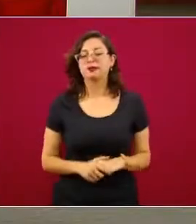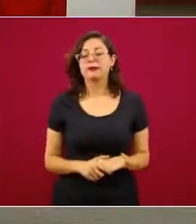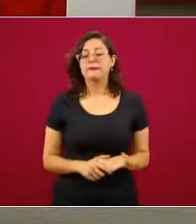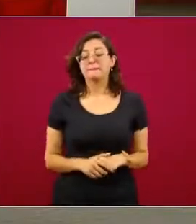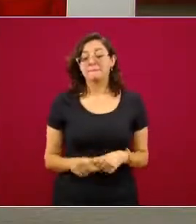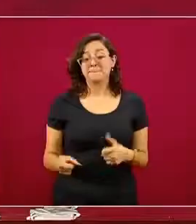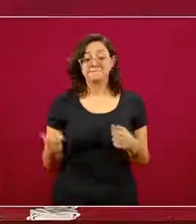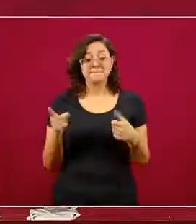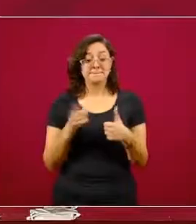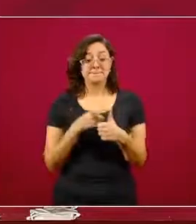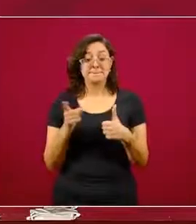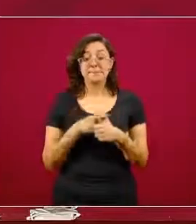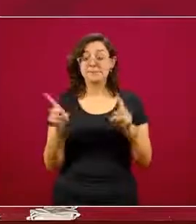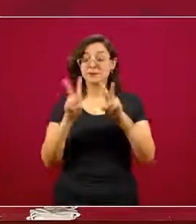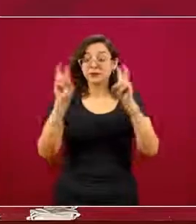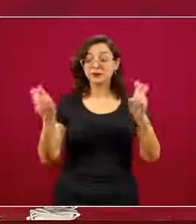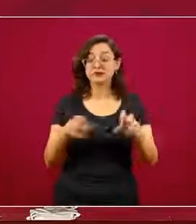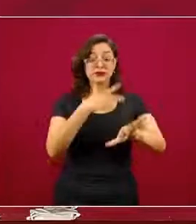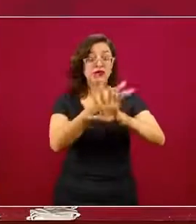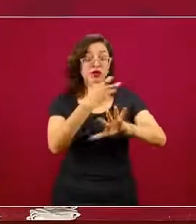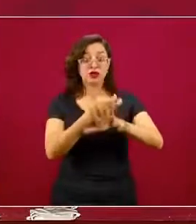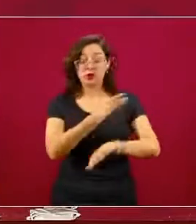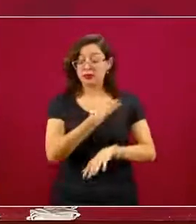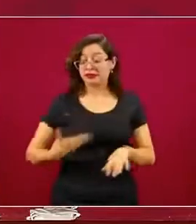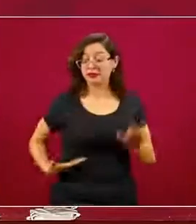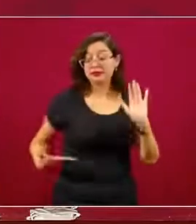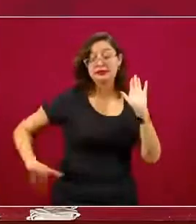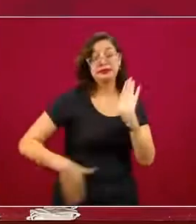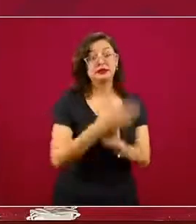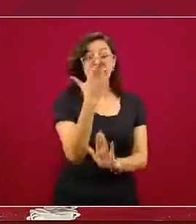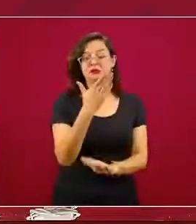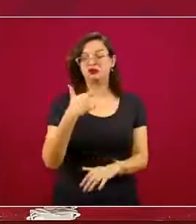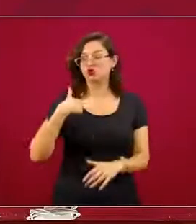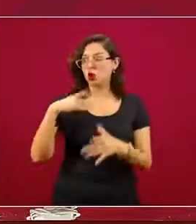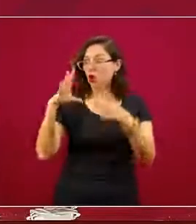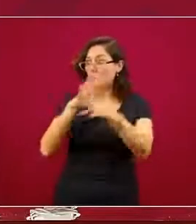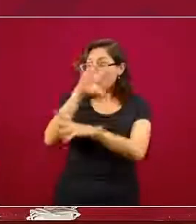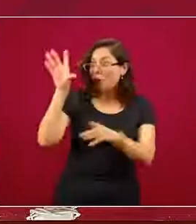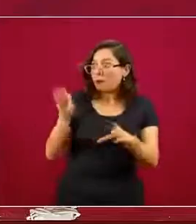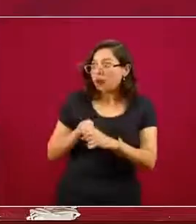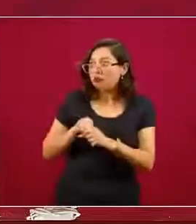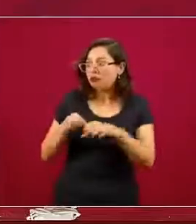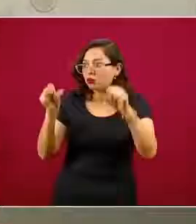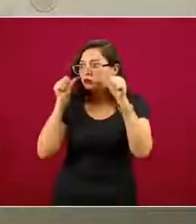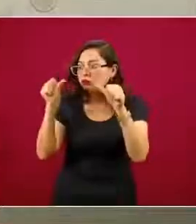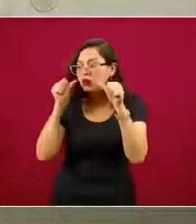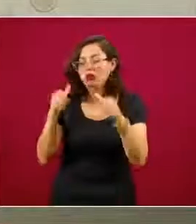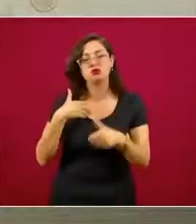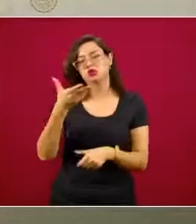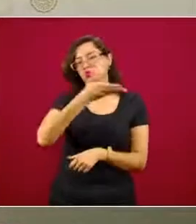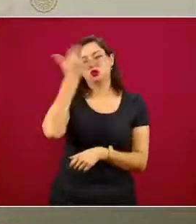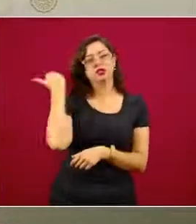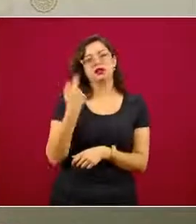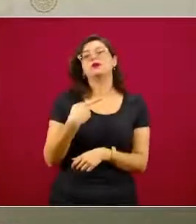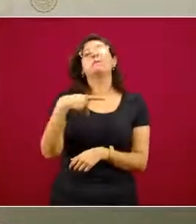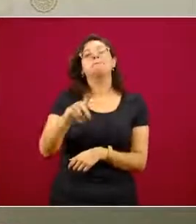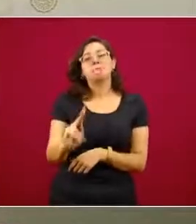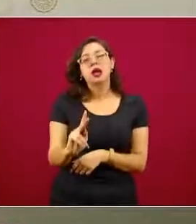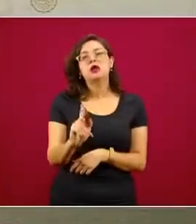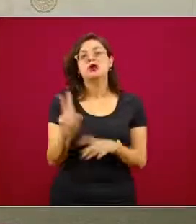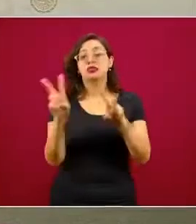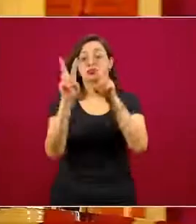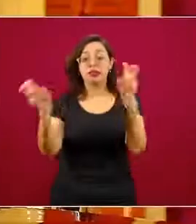Unidos, no conozco todos los detalles en lo que respecta a nosotros en la parte del cuidado de la salud del